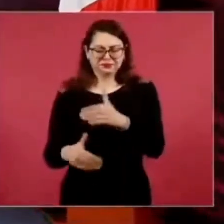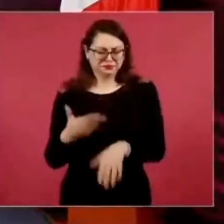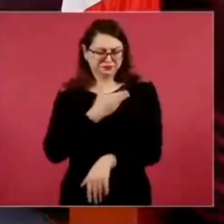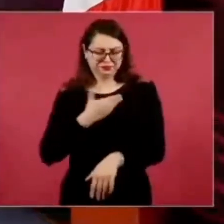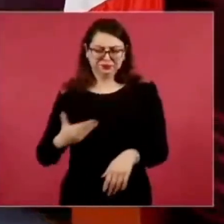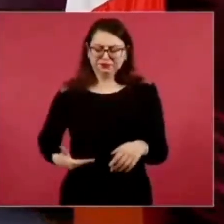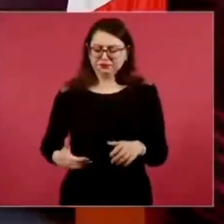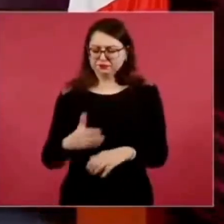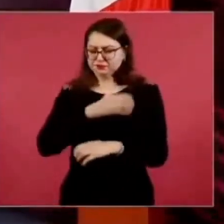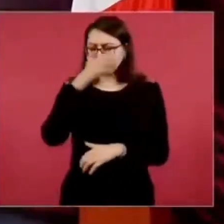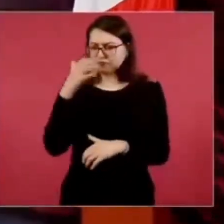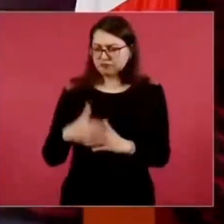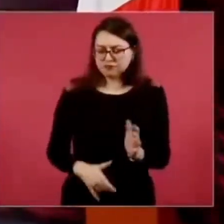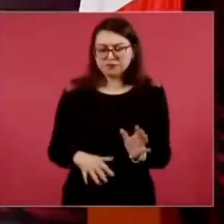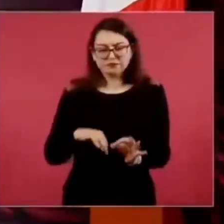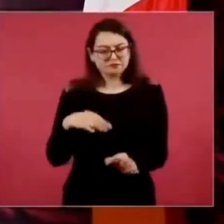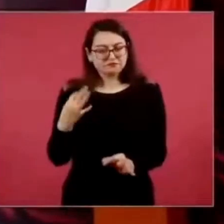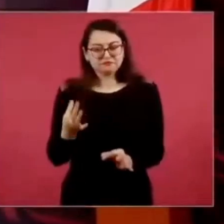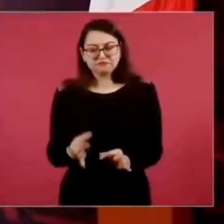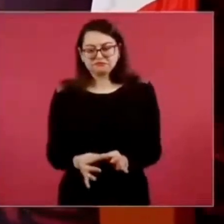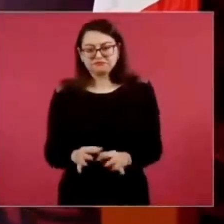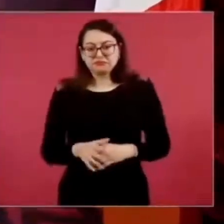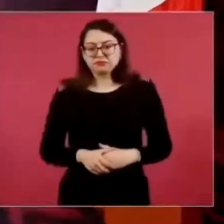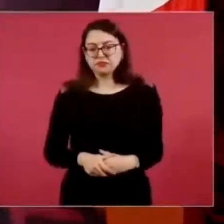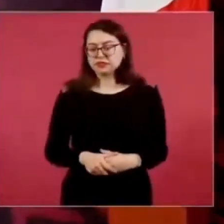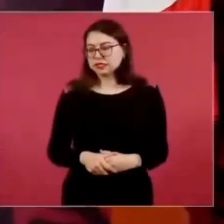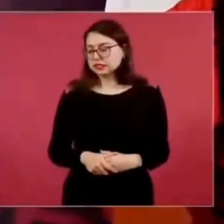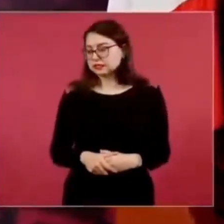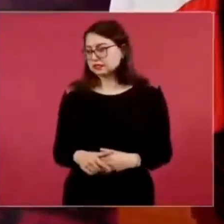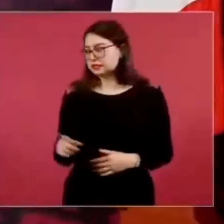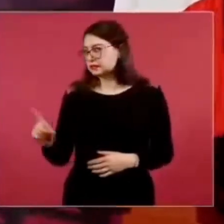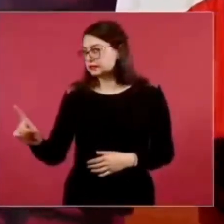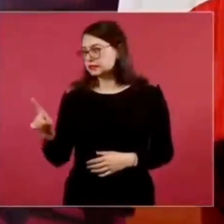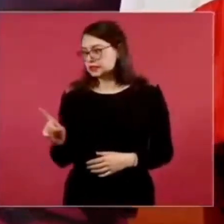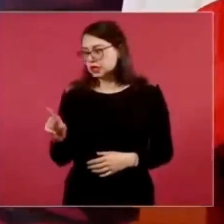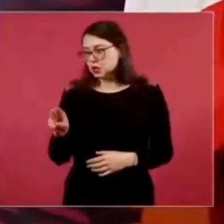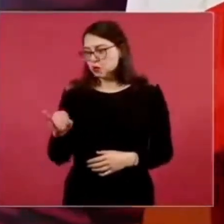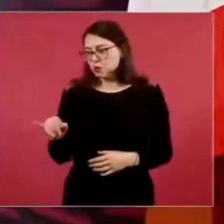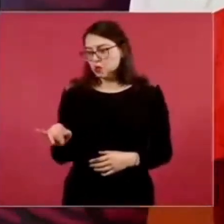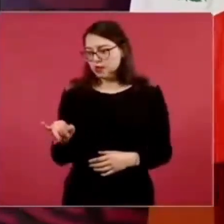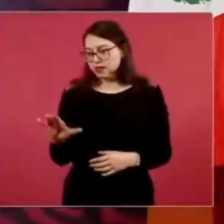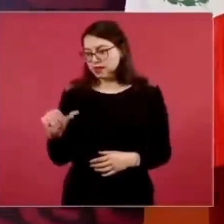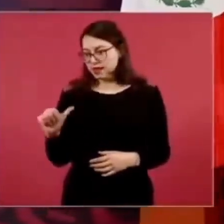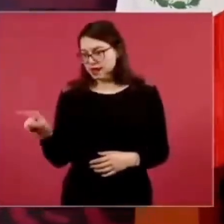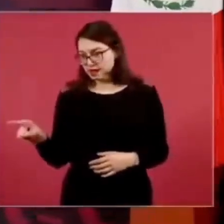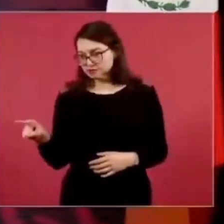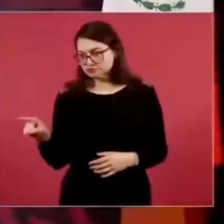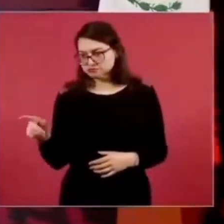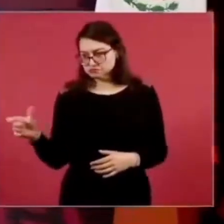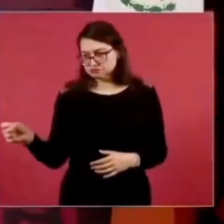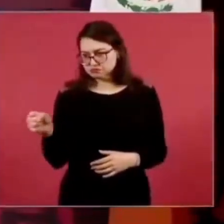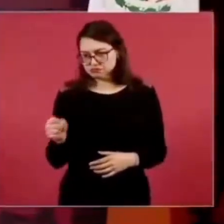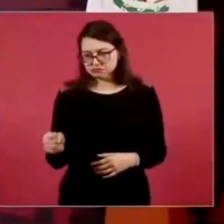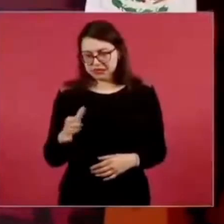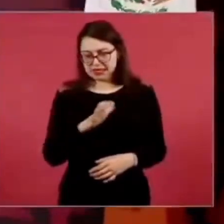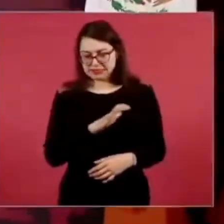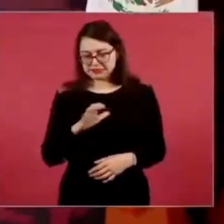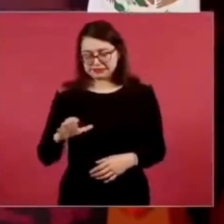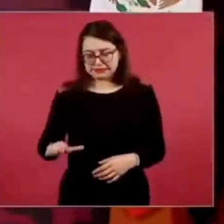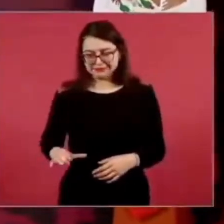decían algunos analistas, todavía hay